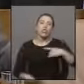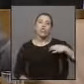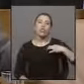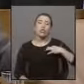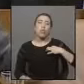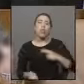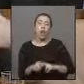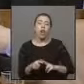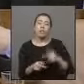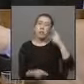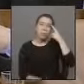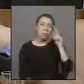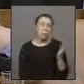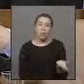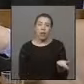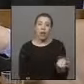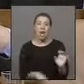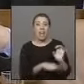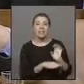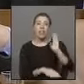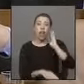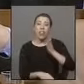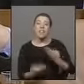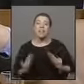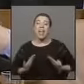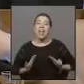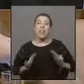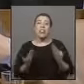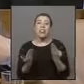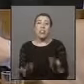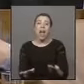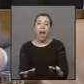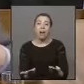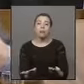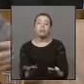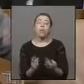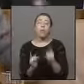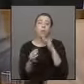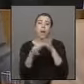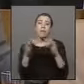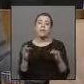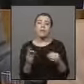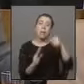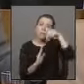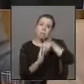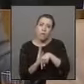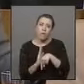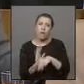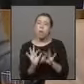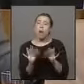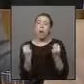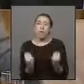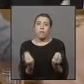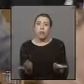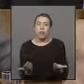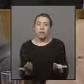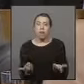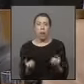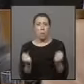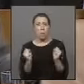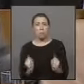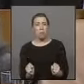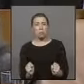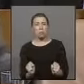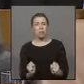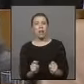hace. Pero resulta que el Estado tiene que entregar un mensaje tan profundo como eficaz. ¿Cómo es posible que